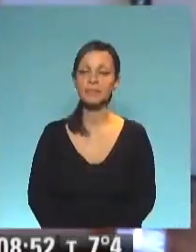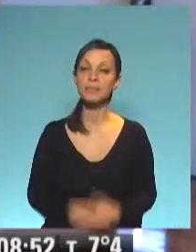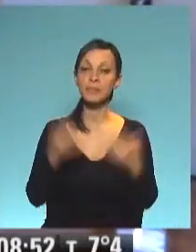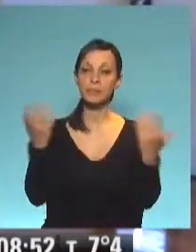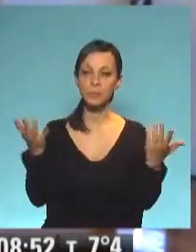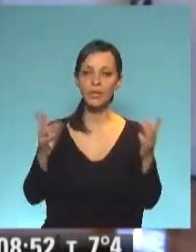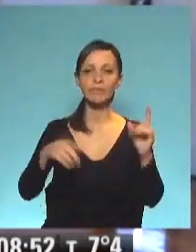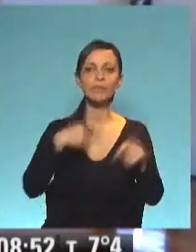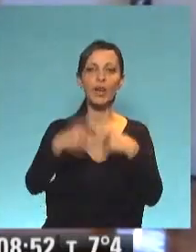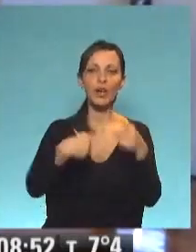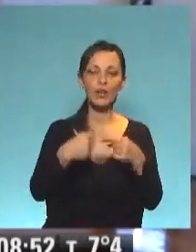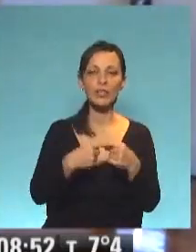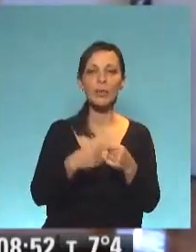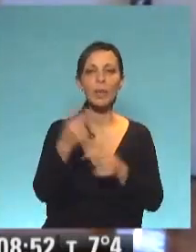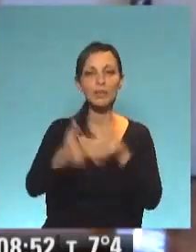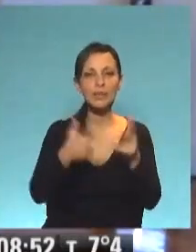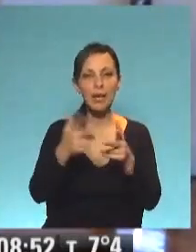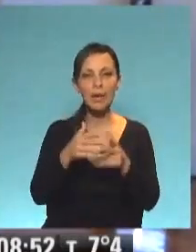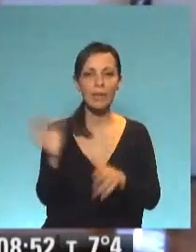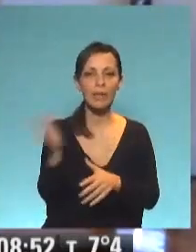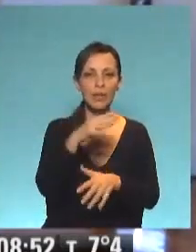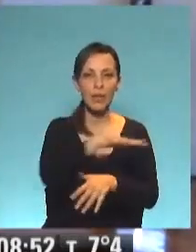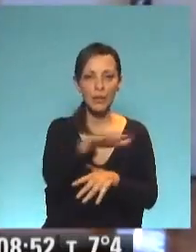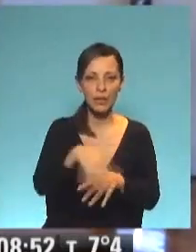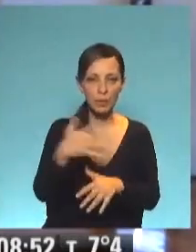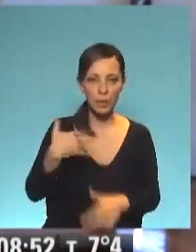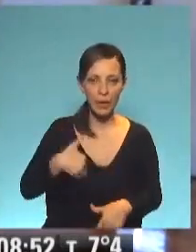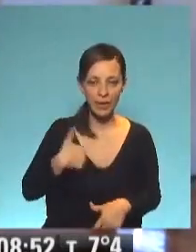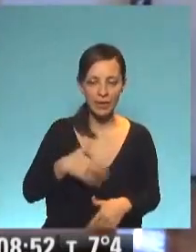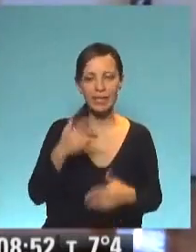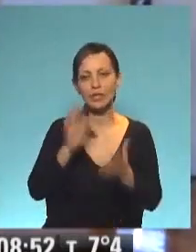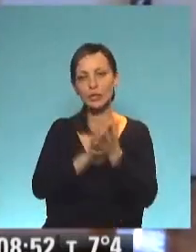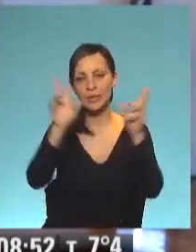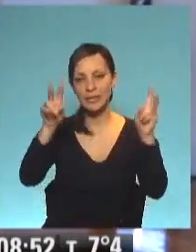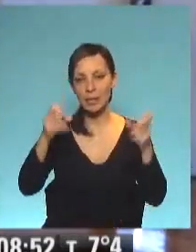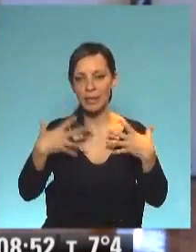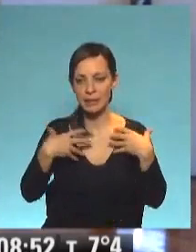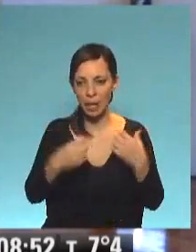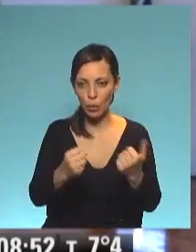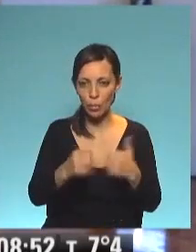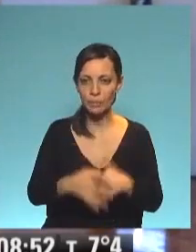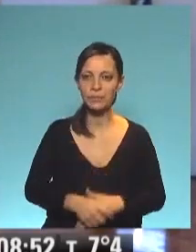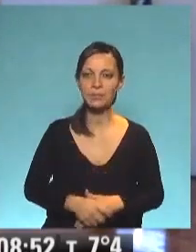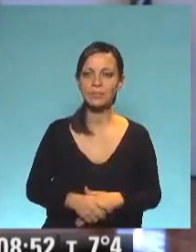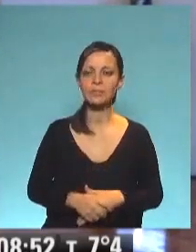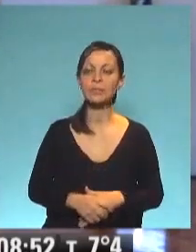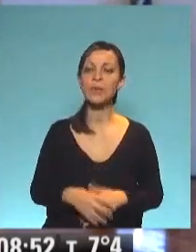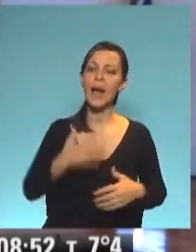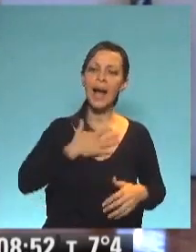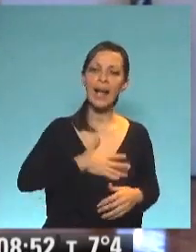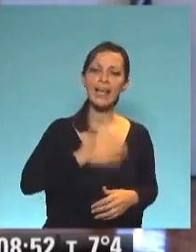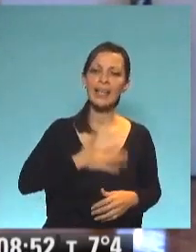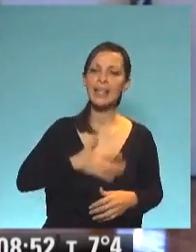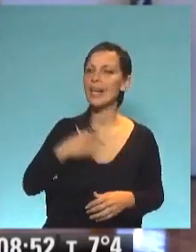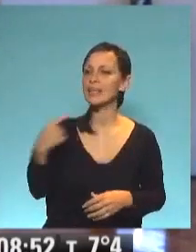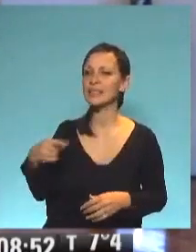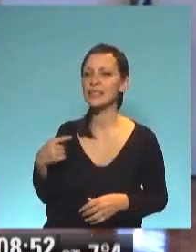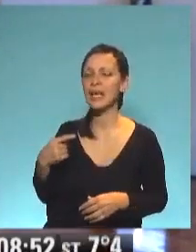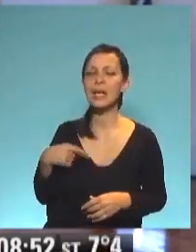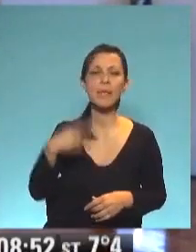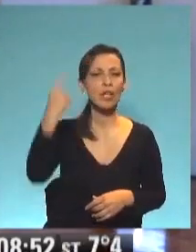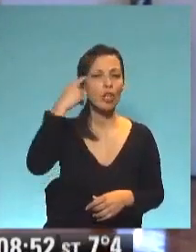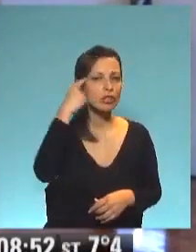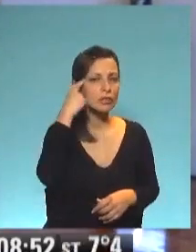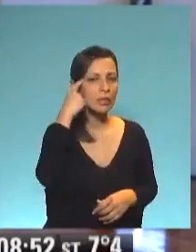Bueno, y seguimos hablándole a todo el gran pueblo argentino por nuestra salud, por supuesto, con alegría siempre y con conciencia.